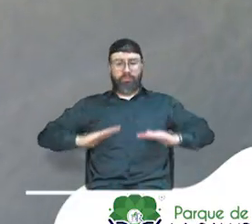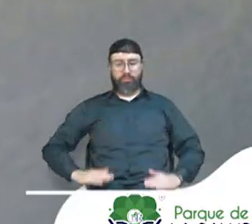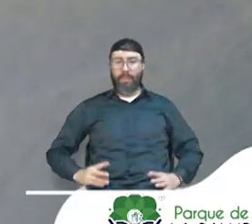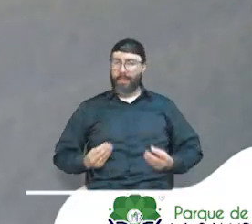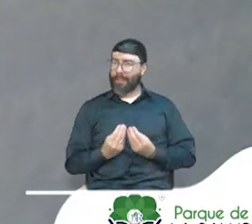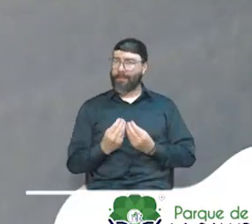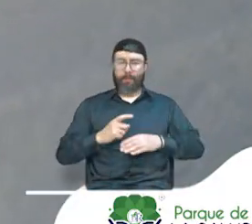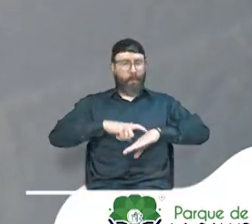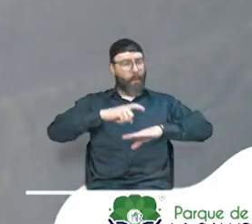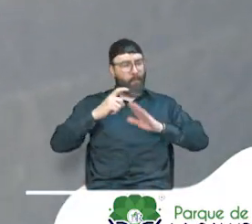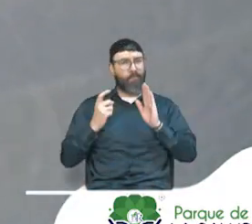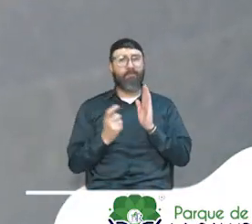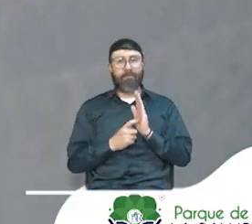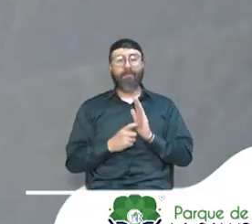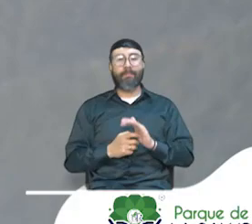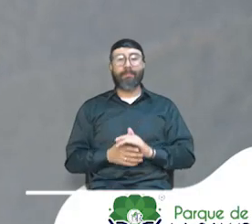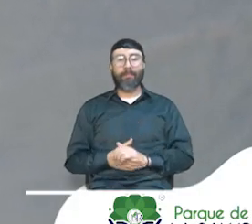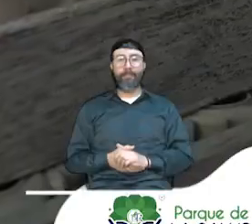más.